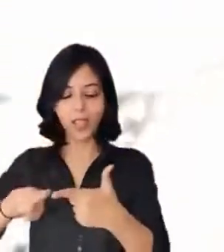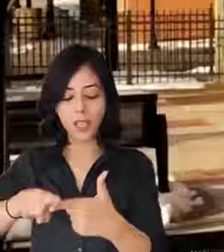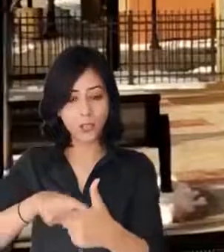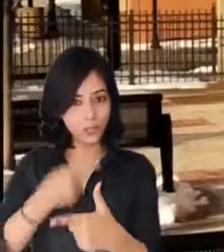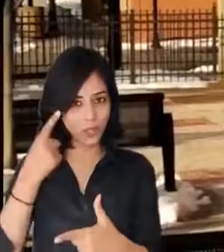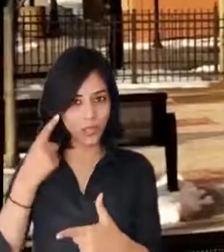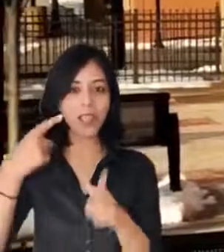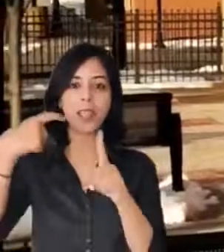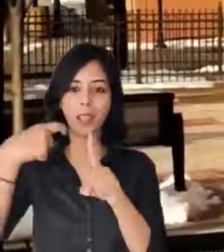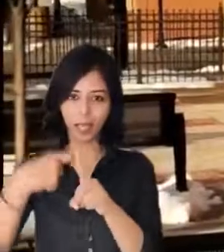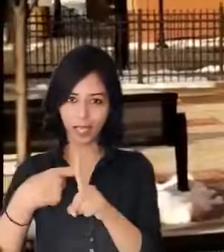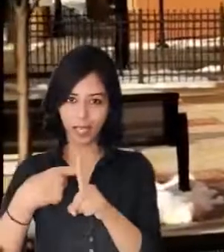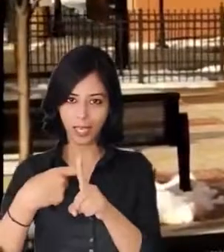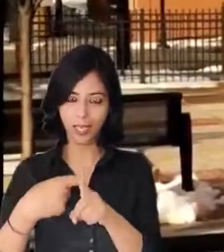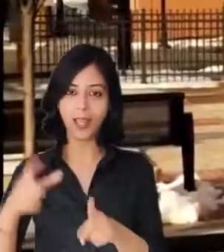...22 de abril de 1986.